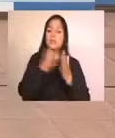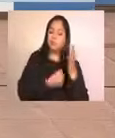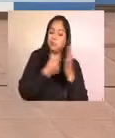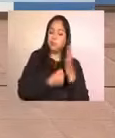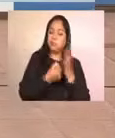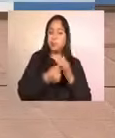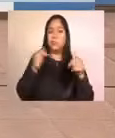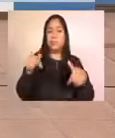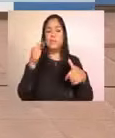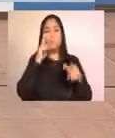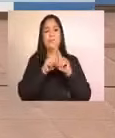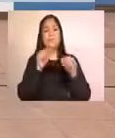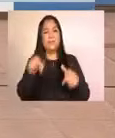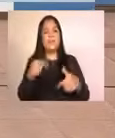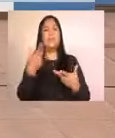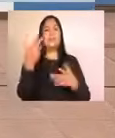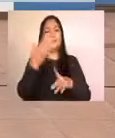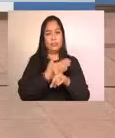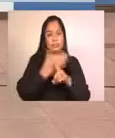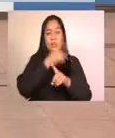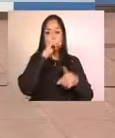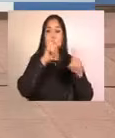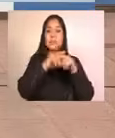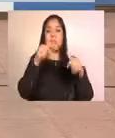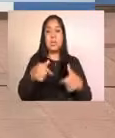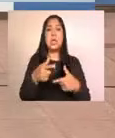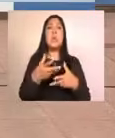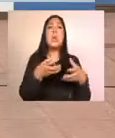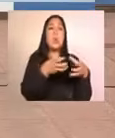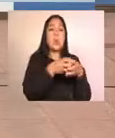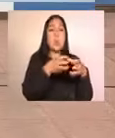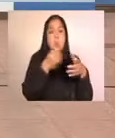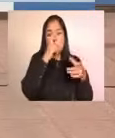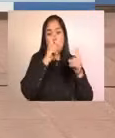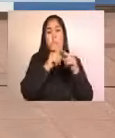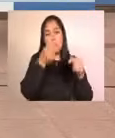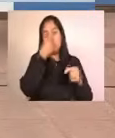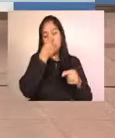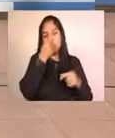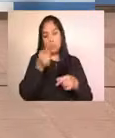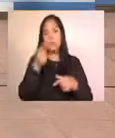gran cáncer y contra la minoría corrupta. Director, bienvenido.